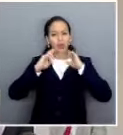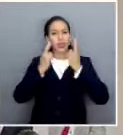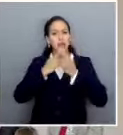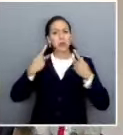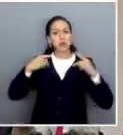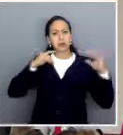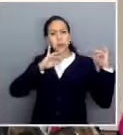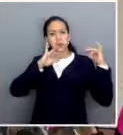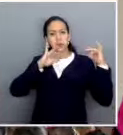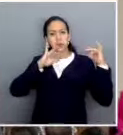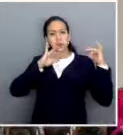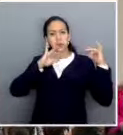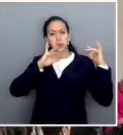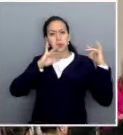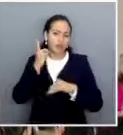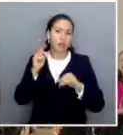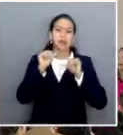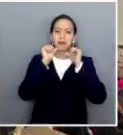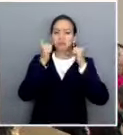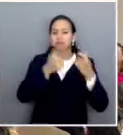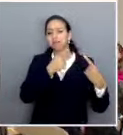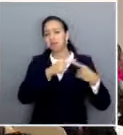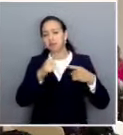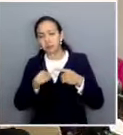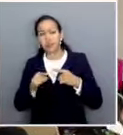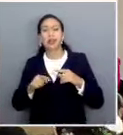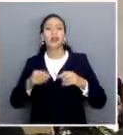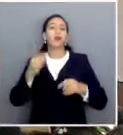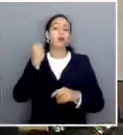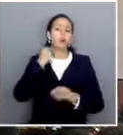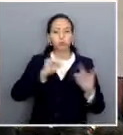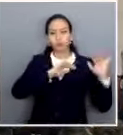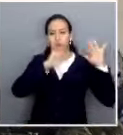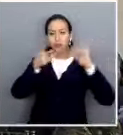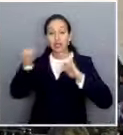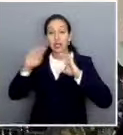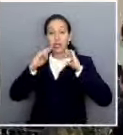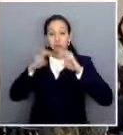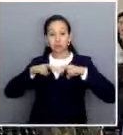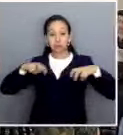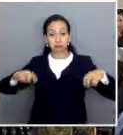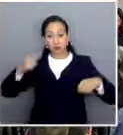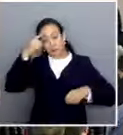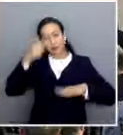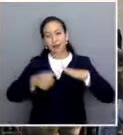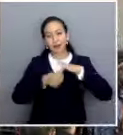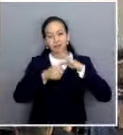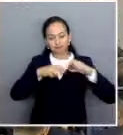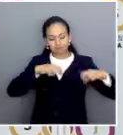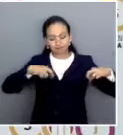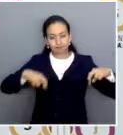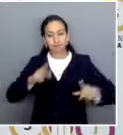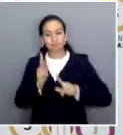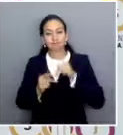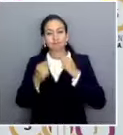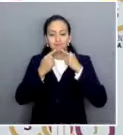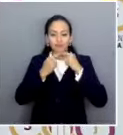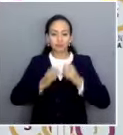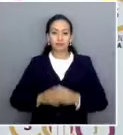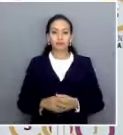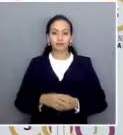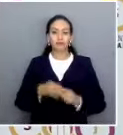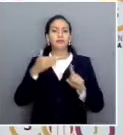sociedad civil y de barras de abogados detectaron los principales problemas que hay en materia de seguridad y justicia. Pues